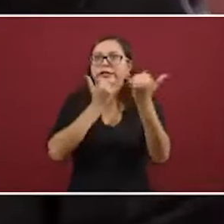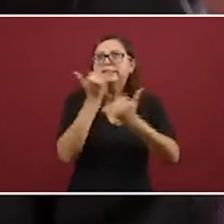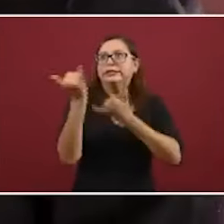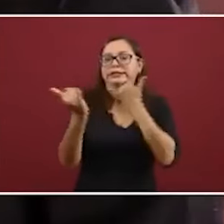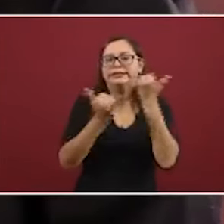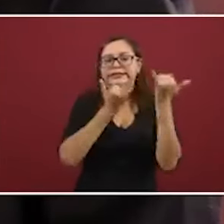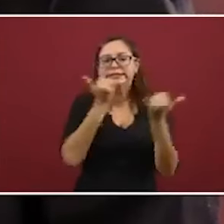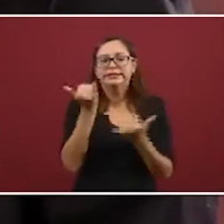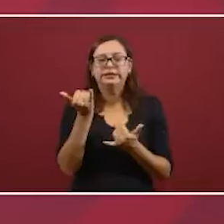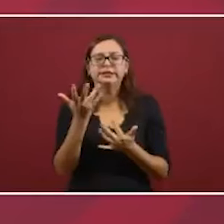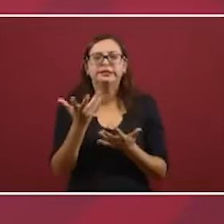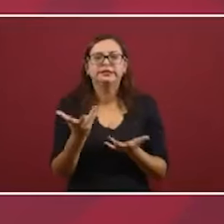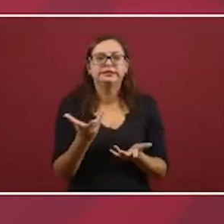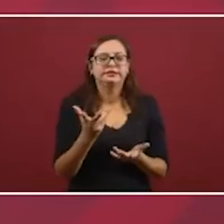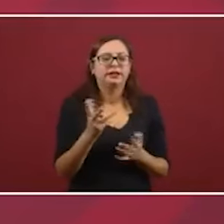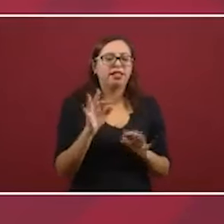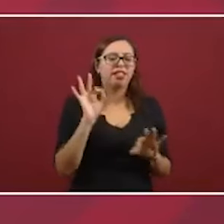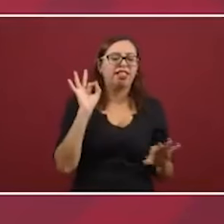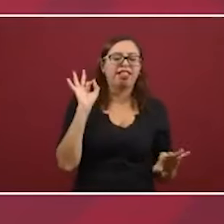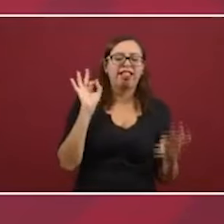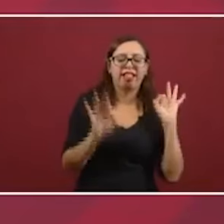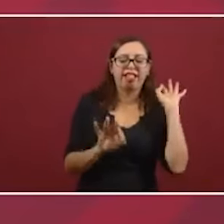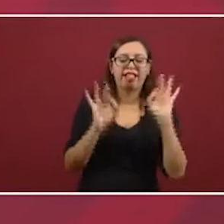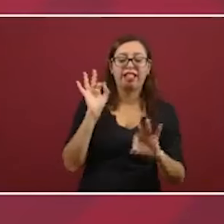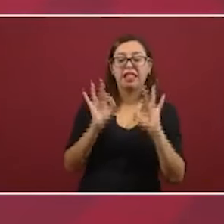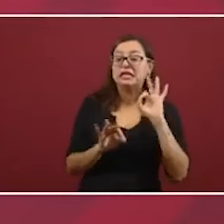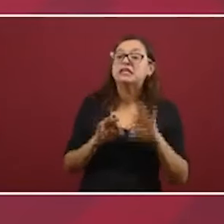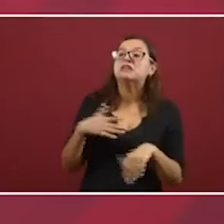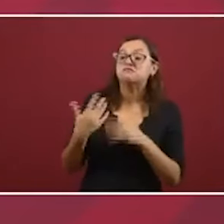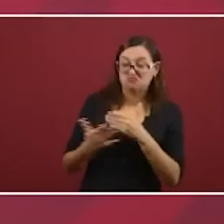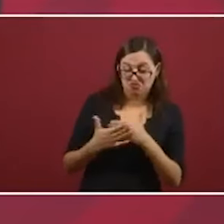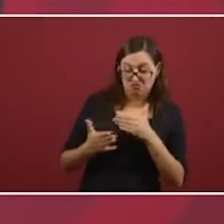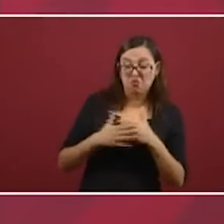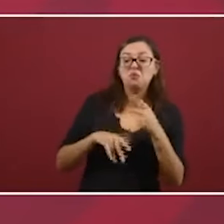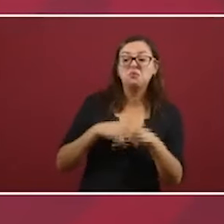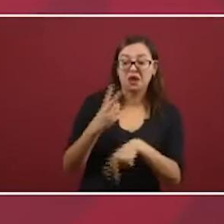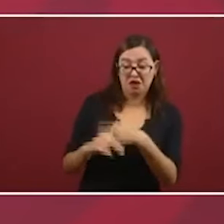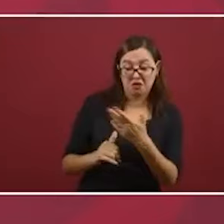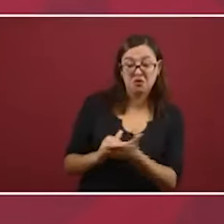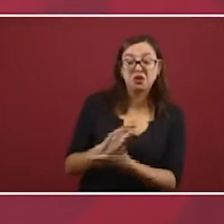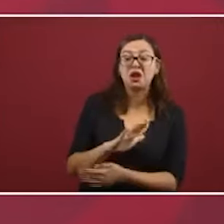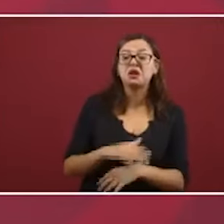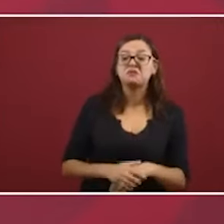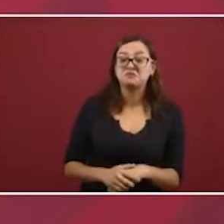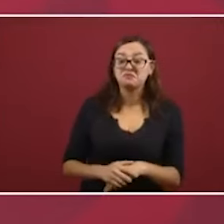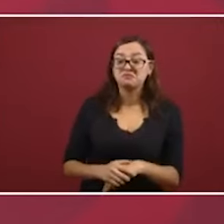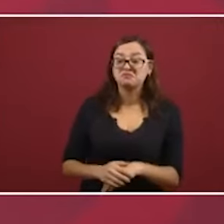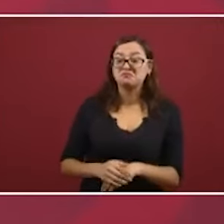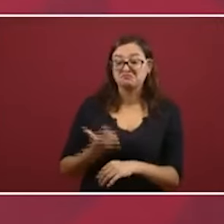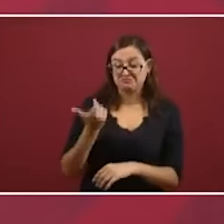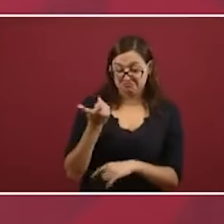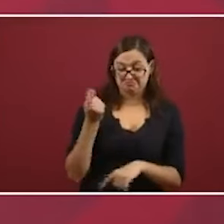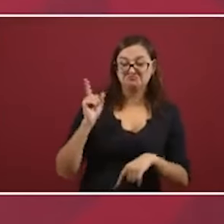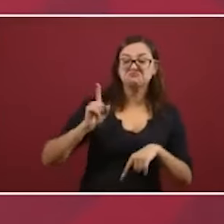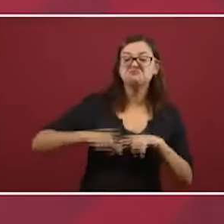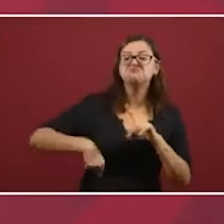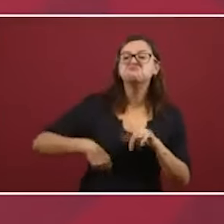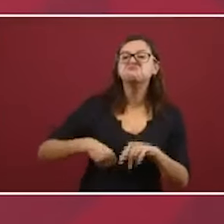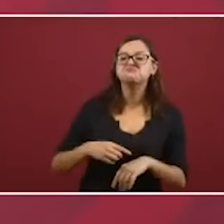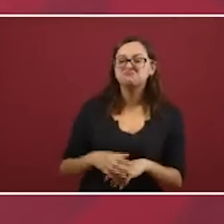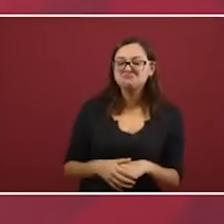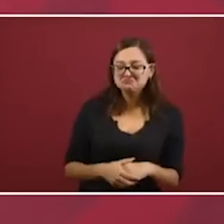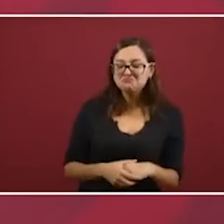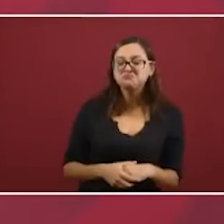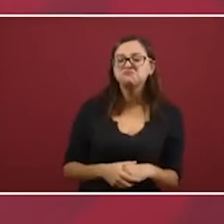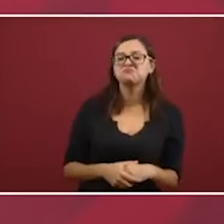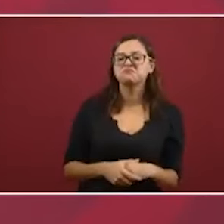dicen: ya te van a correr, te van a quitar tu sueldo, te